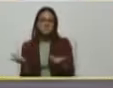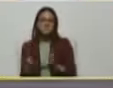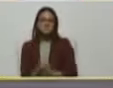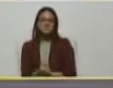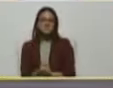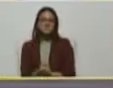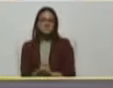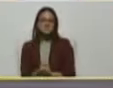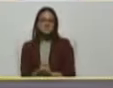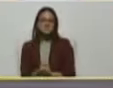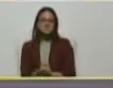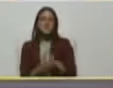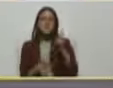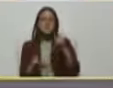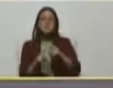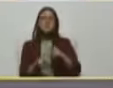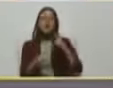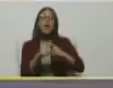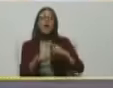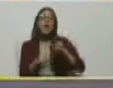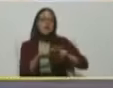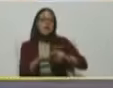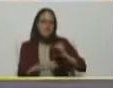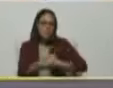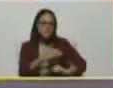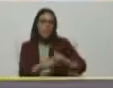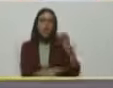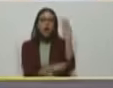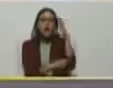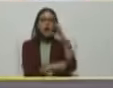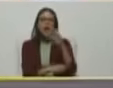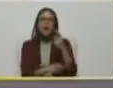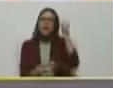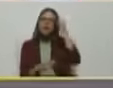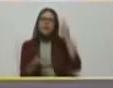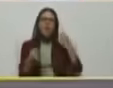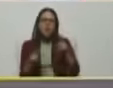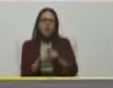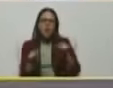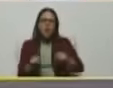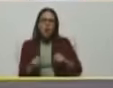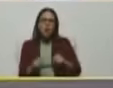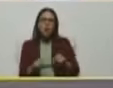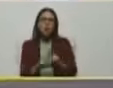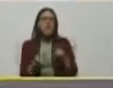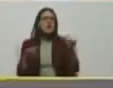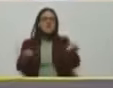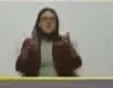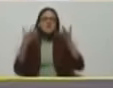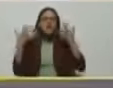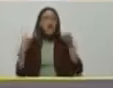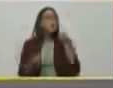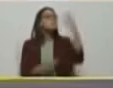Ese niño que nació aquí en esta Caracas, un día como hoy, así, fresco, a sol, con buen